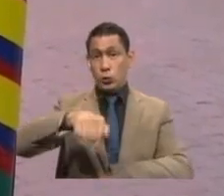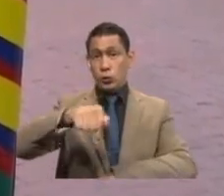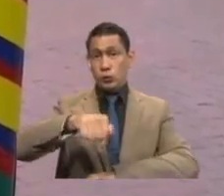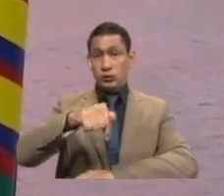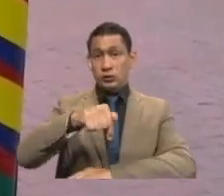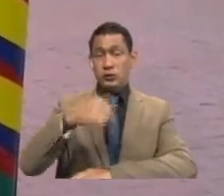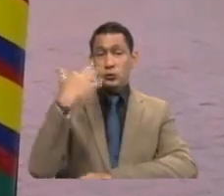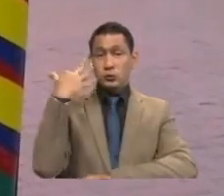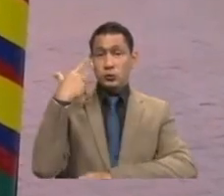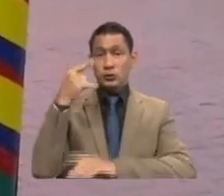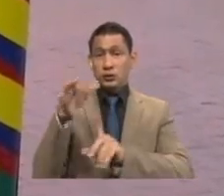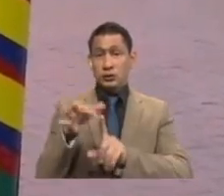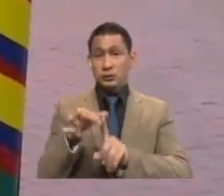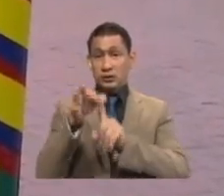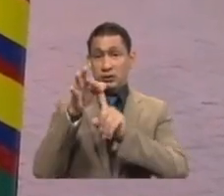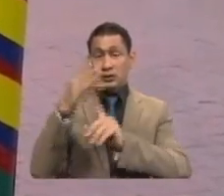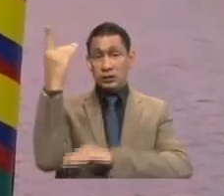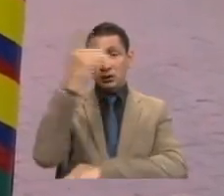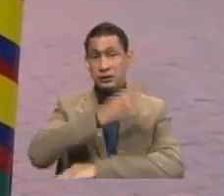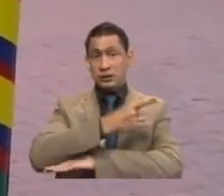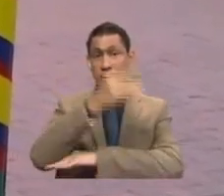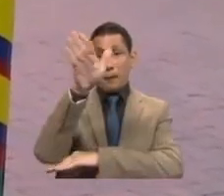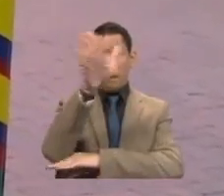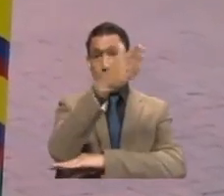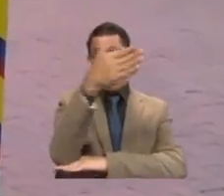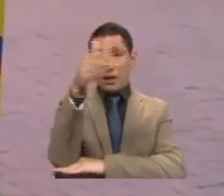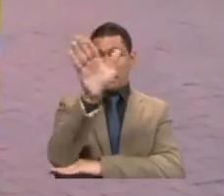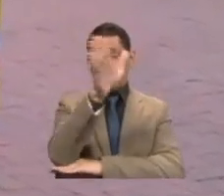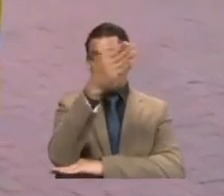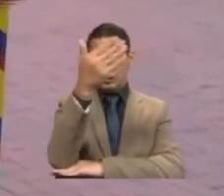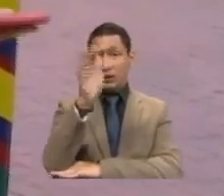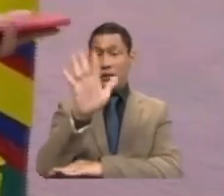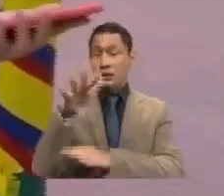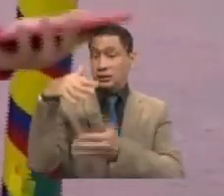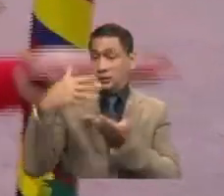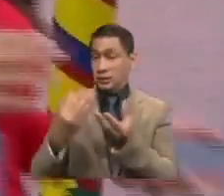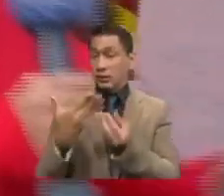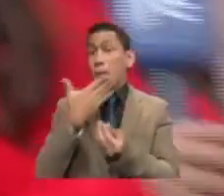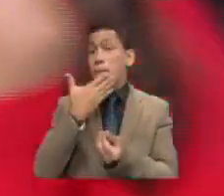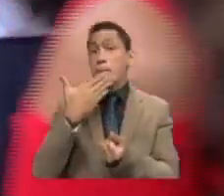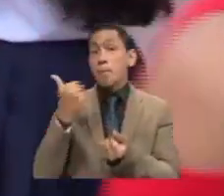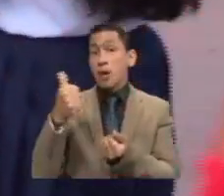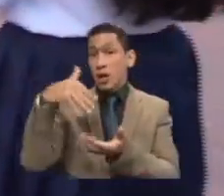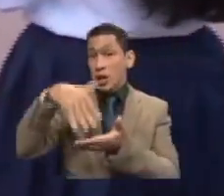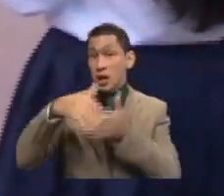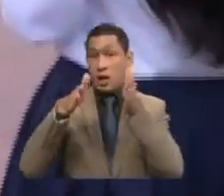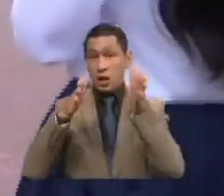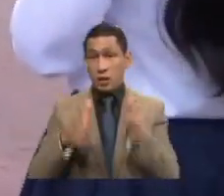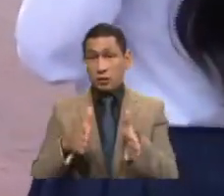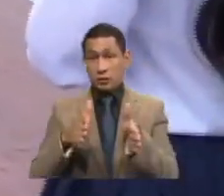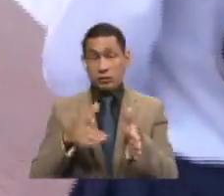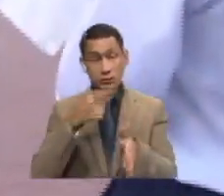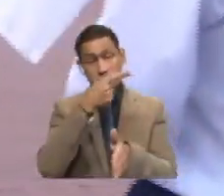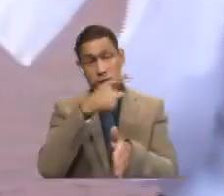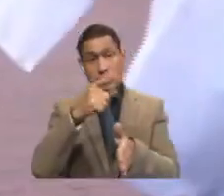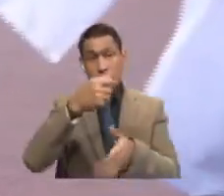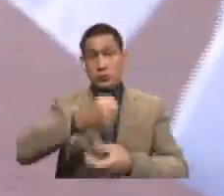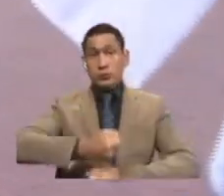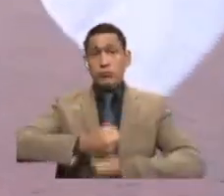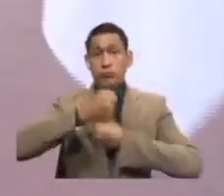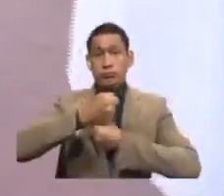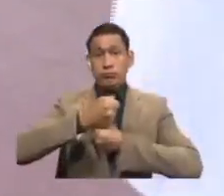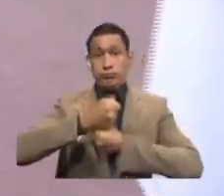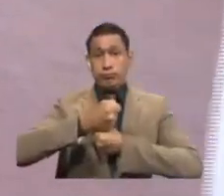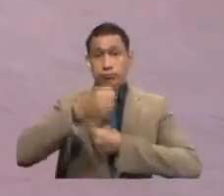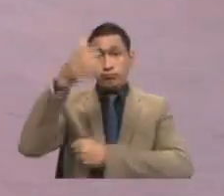esta conmemoración, el Día de la Bandera, pero también de los alumnos, los mejores alumnos que serán proclamados como